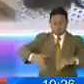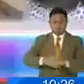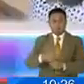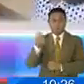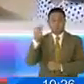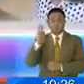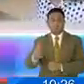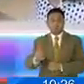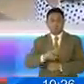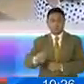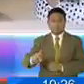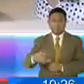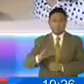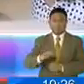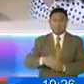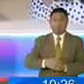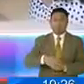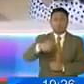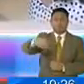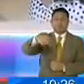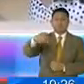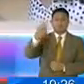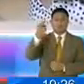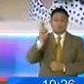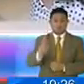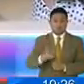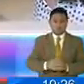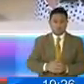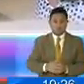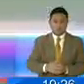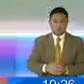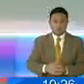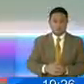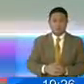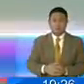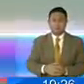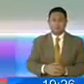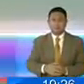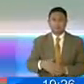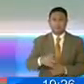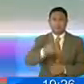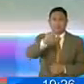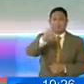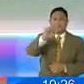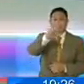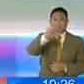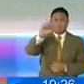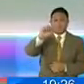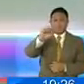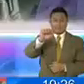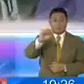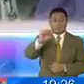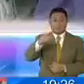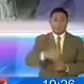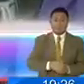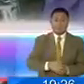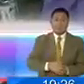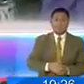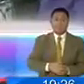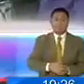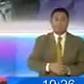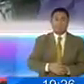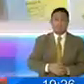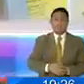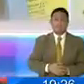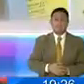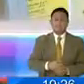ciudad, en el centro comercial Quicentro Sur. Nuestra agencia que está en el Valle de los Chillos, en el centro comercial River Mall. Nuestra agencia